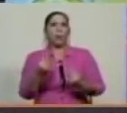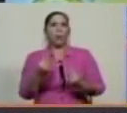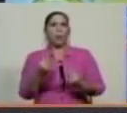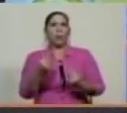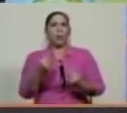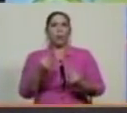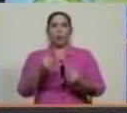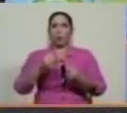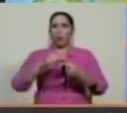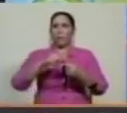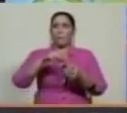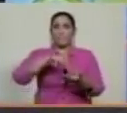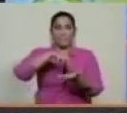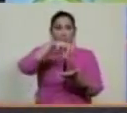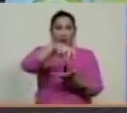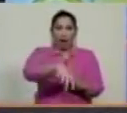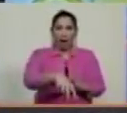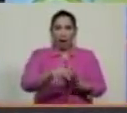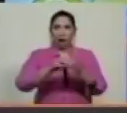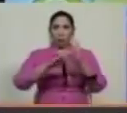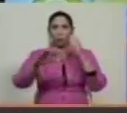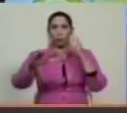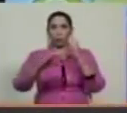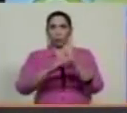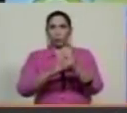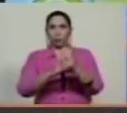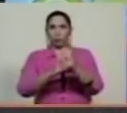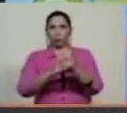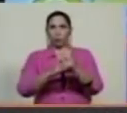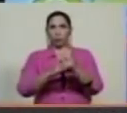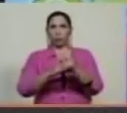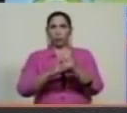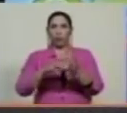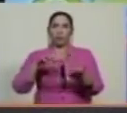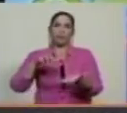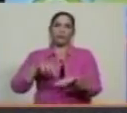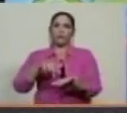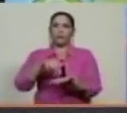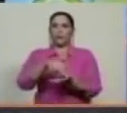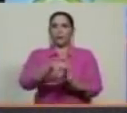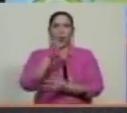de un autobús y van caminando por la orilla. Eso lo ve todo el mundo,